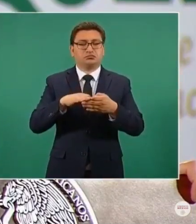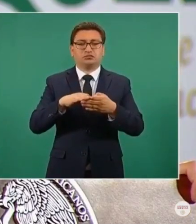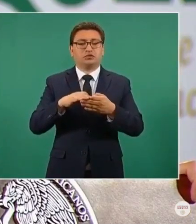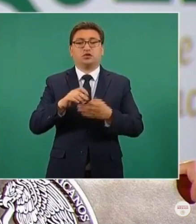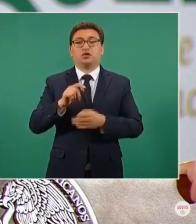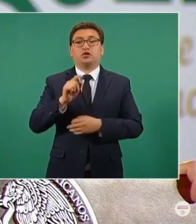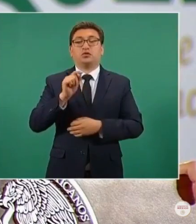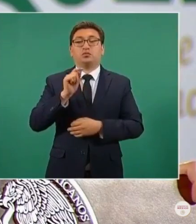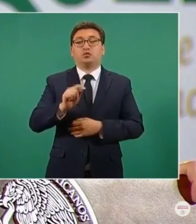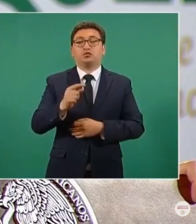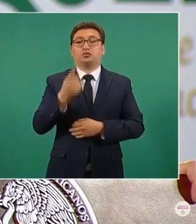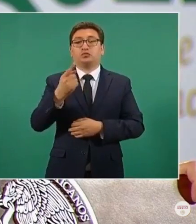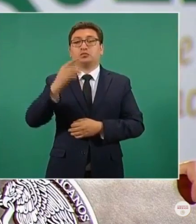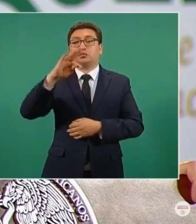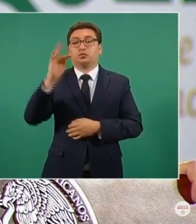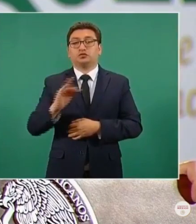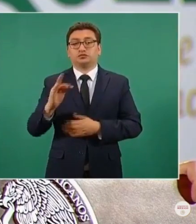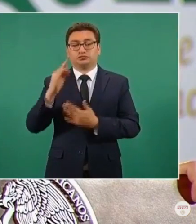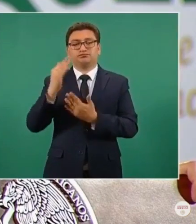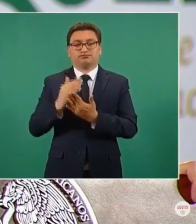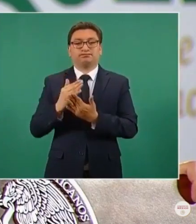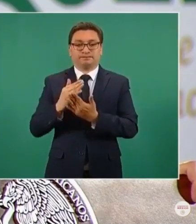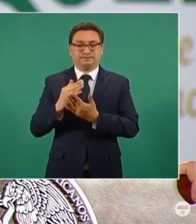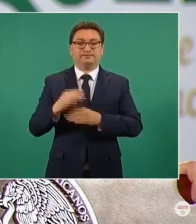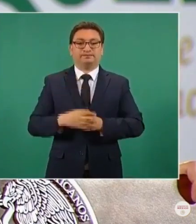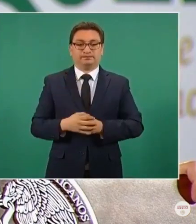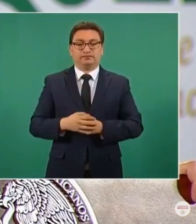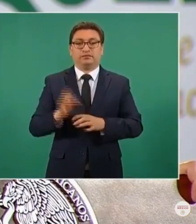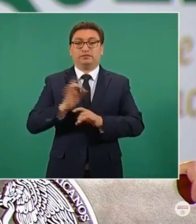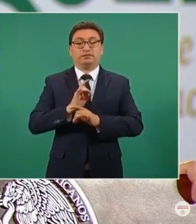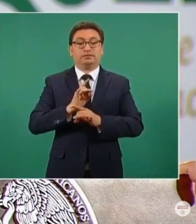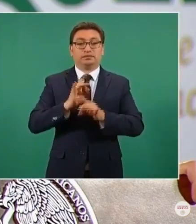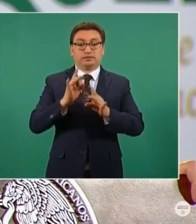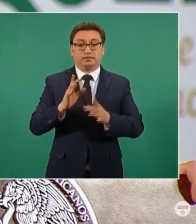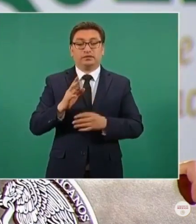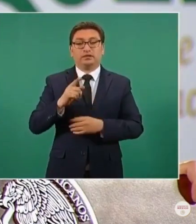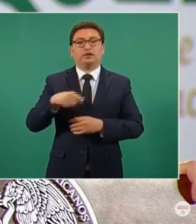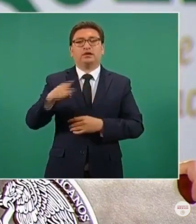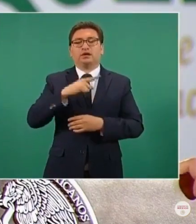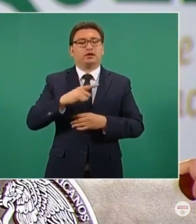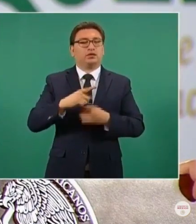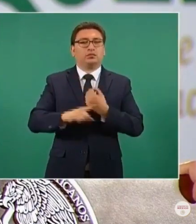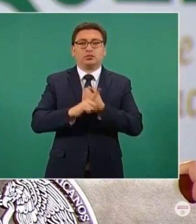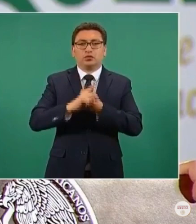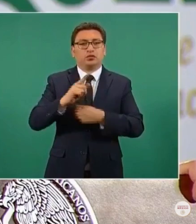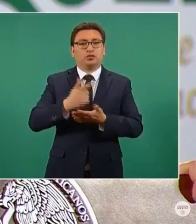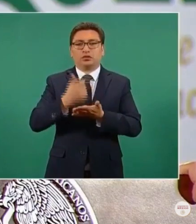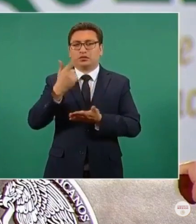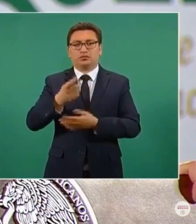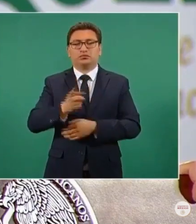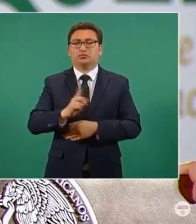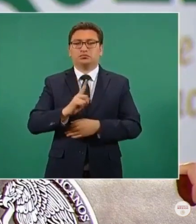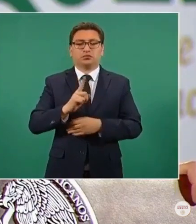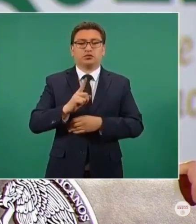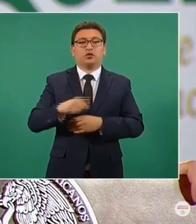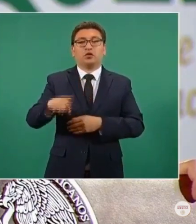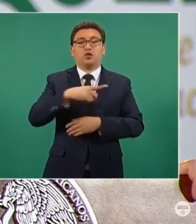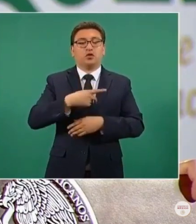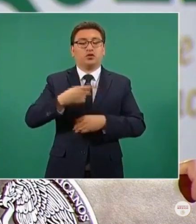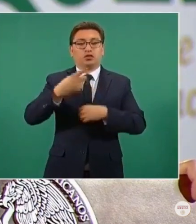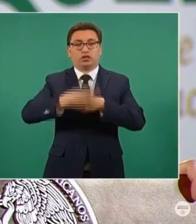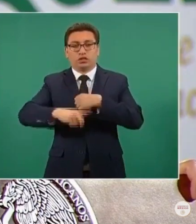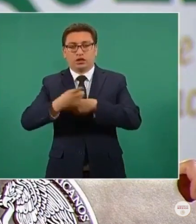de 0.1%, y además son leves, no han sido de consideración. Nadie ha tenido un daño